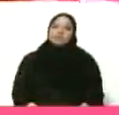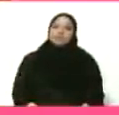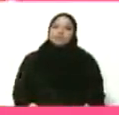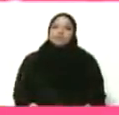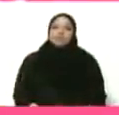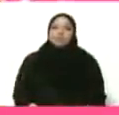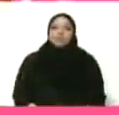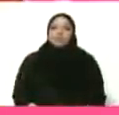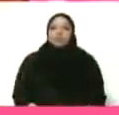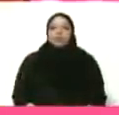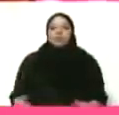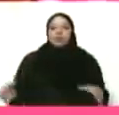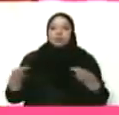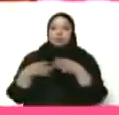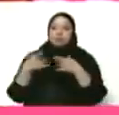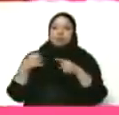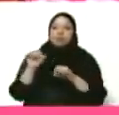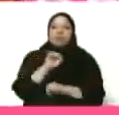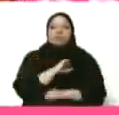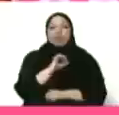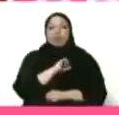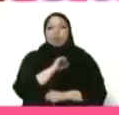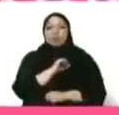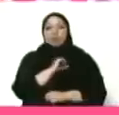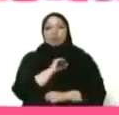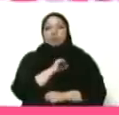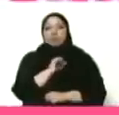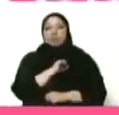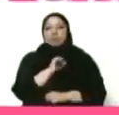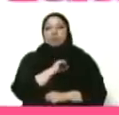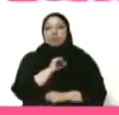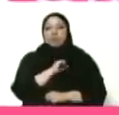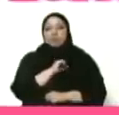La dirección colectiva, muchos le tienen miedo.